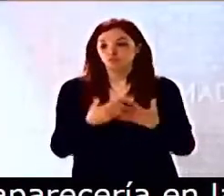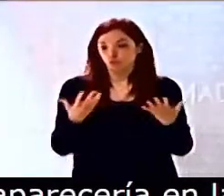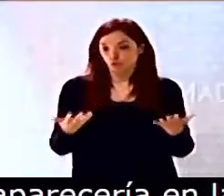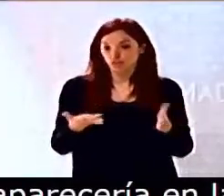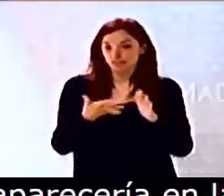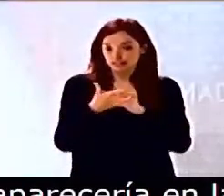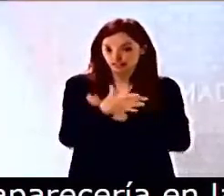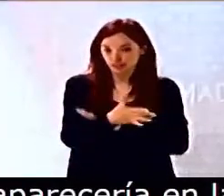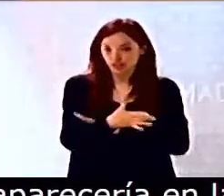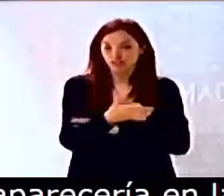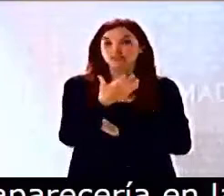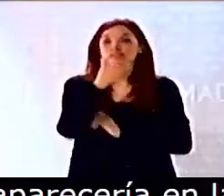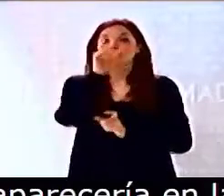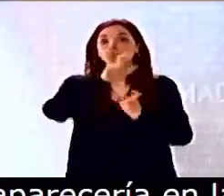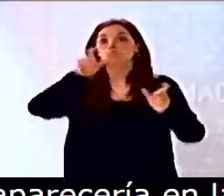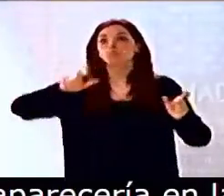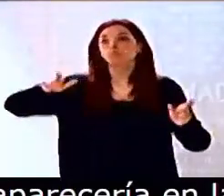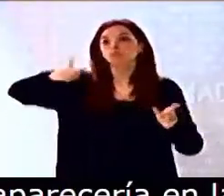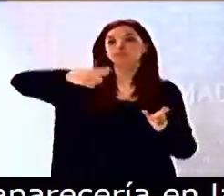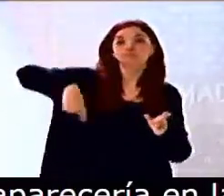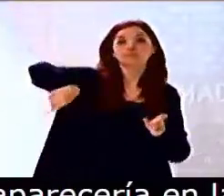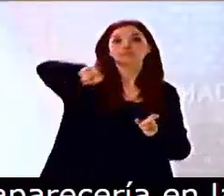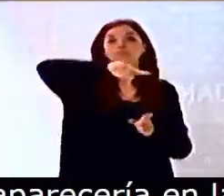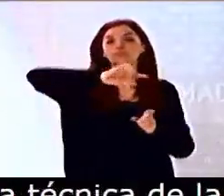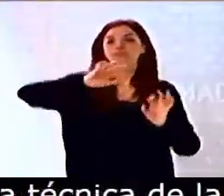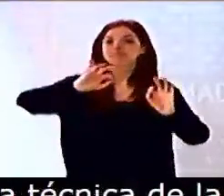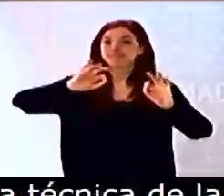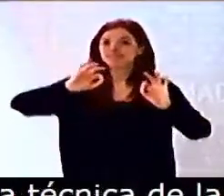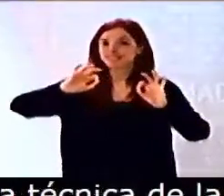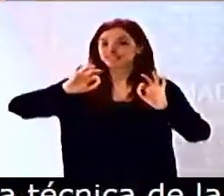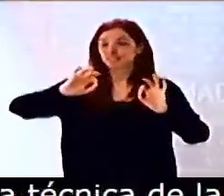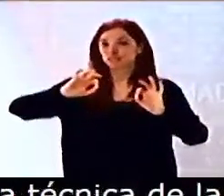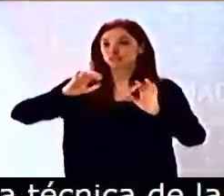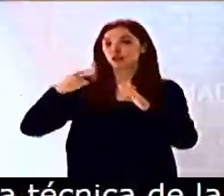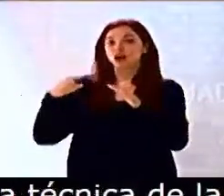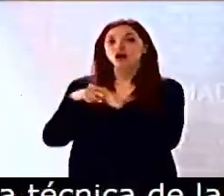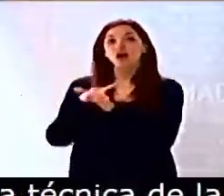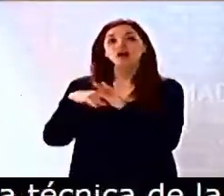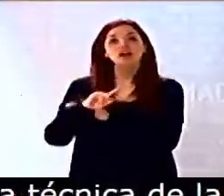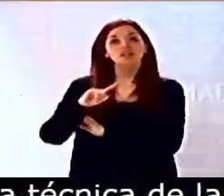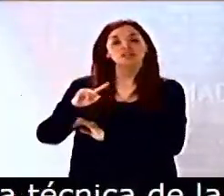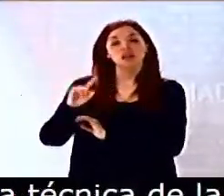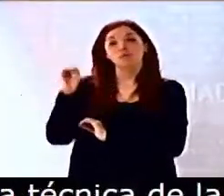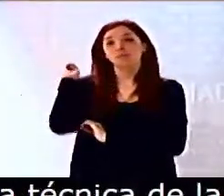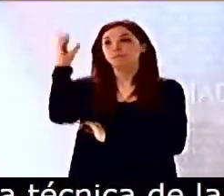tanto, la población definida por la ponencia de vacunas